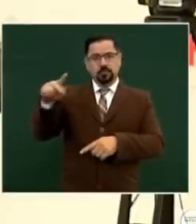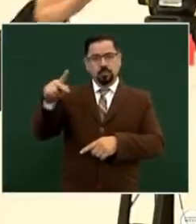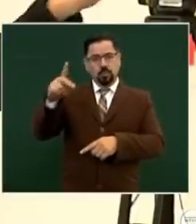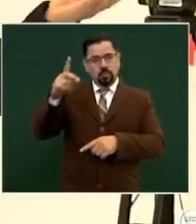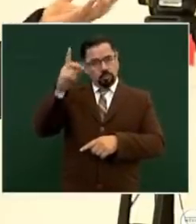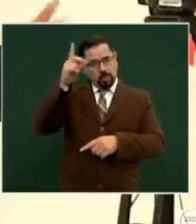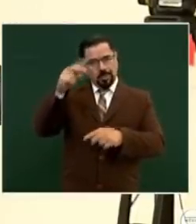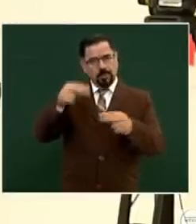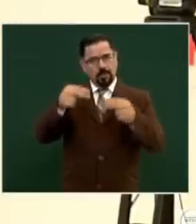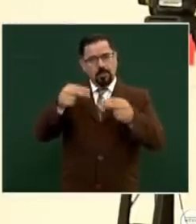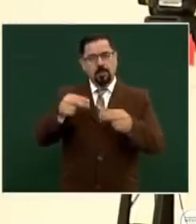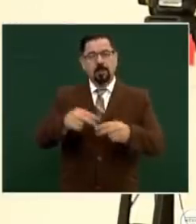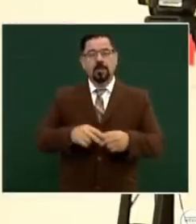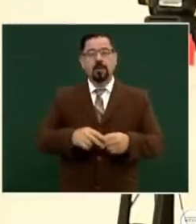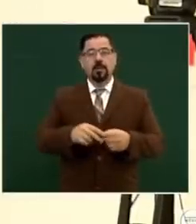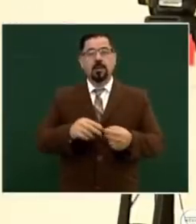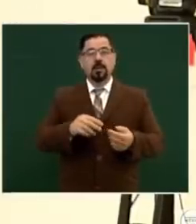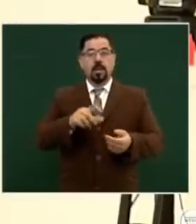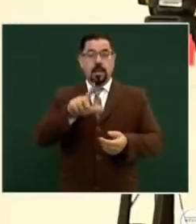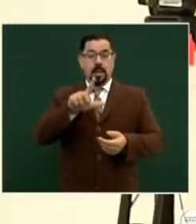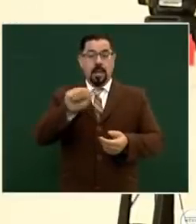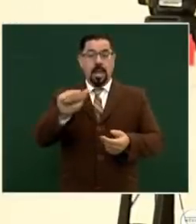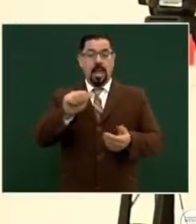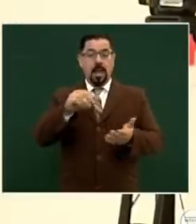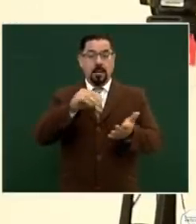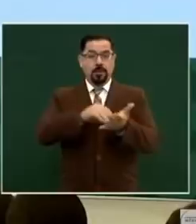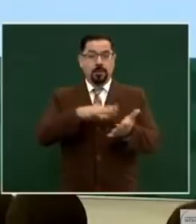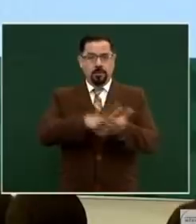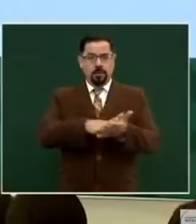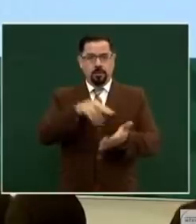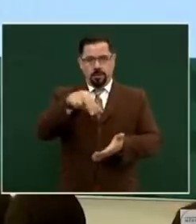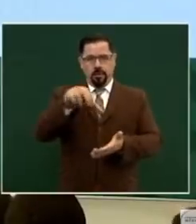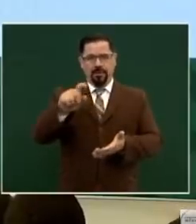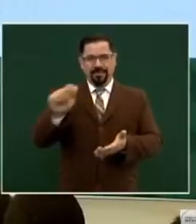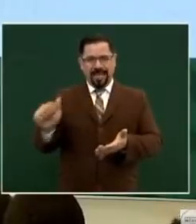Ya que estamos en eso, ¿no? La Nota es la Nota.